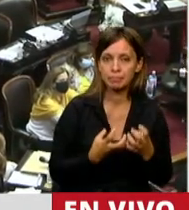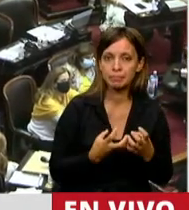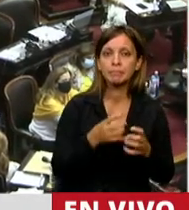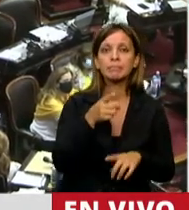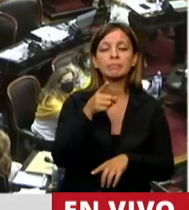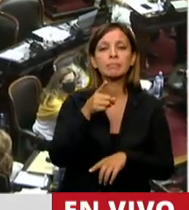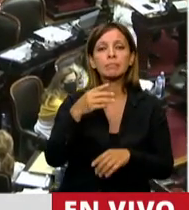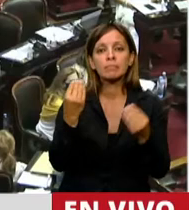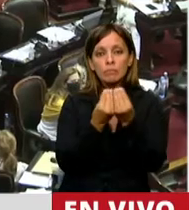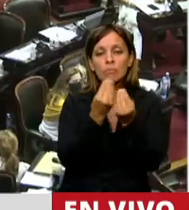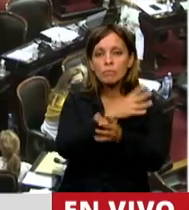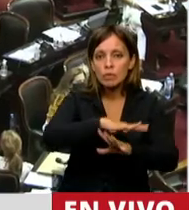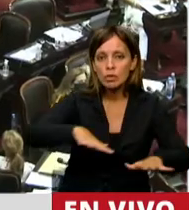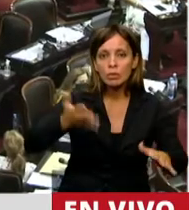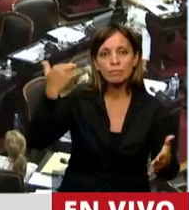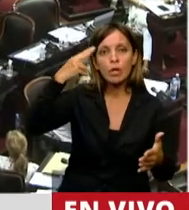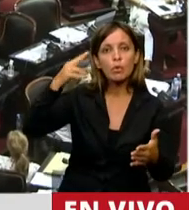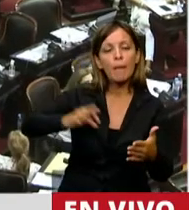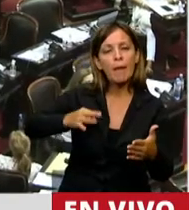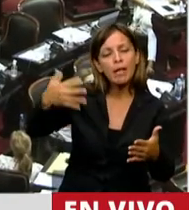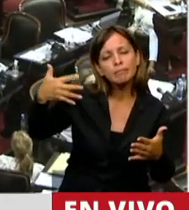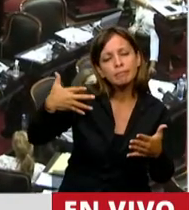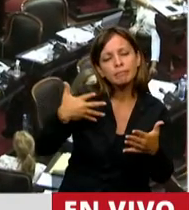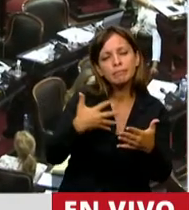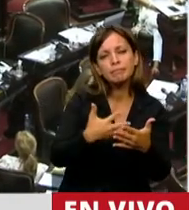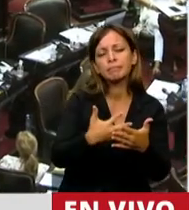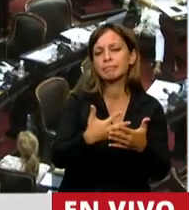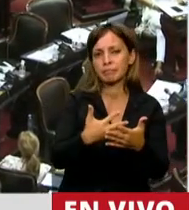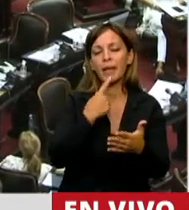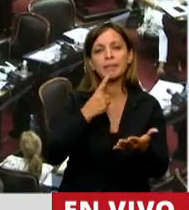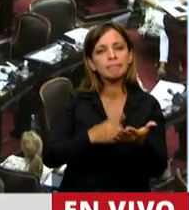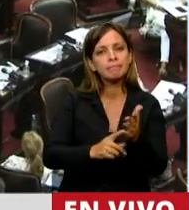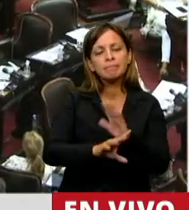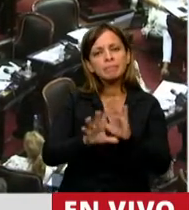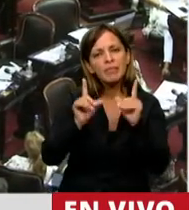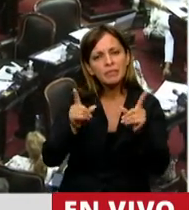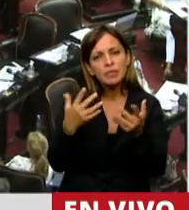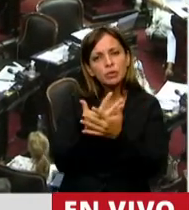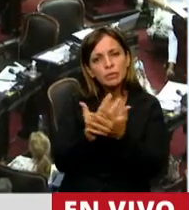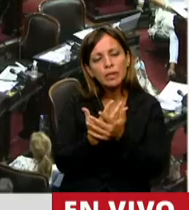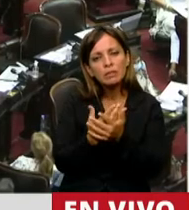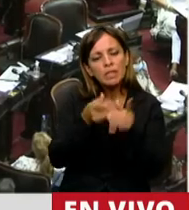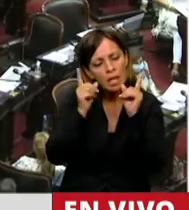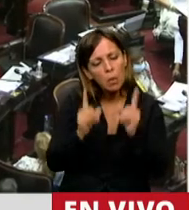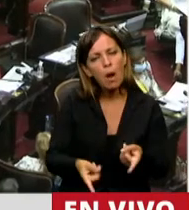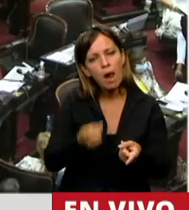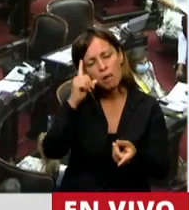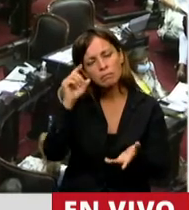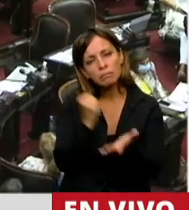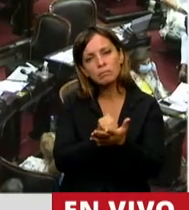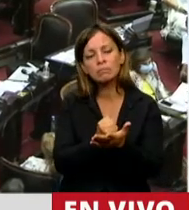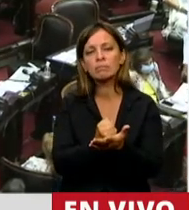chiquitos, a 9 años de no tener a su papá o a su mamá, siguen afrontando las consecuencias de esa